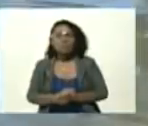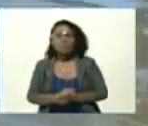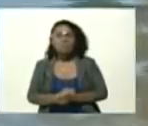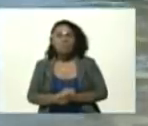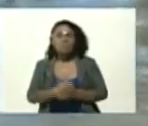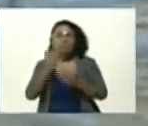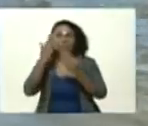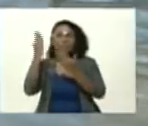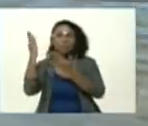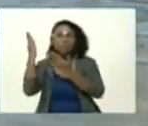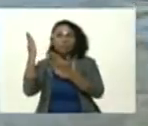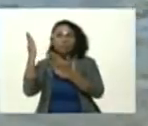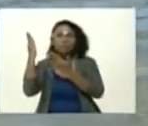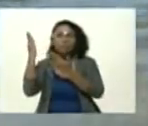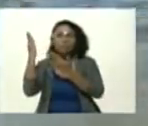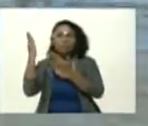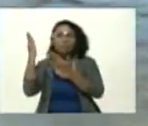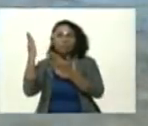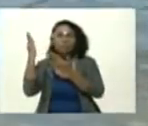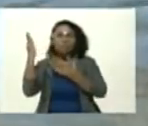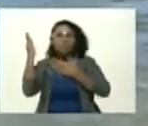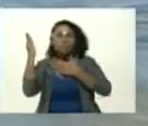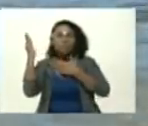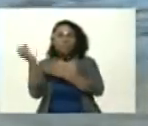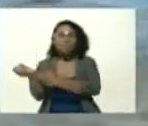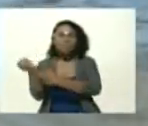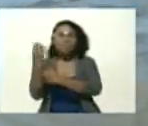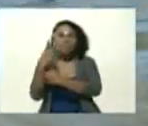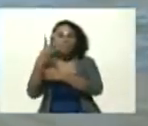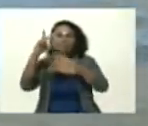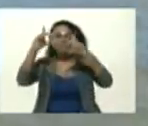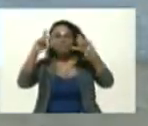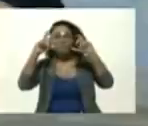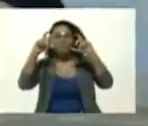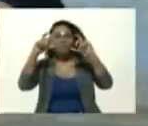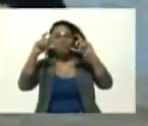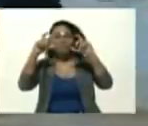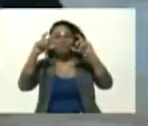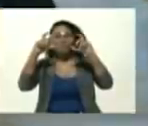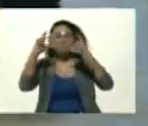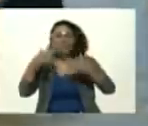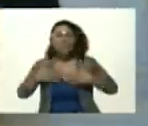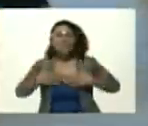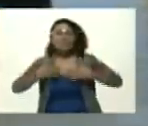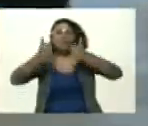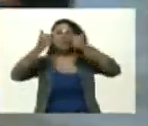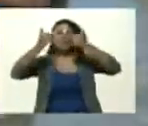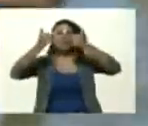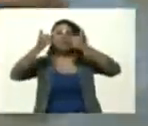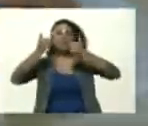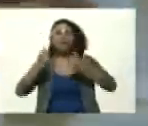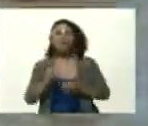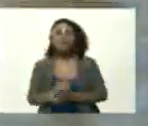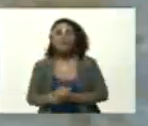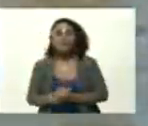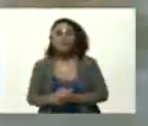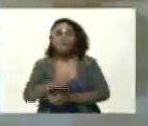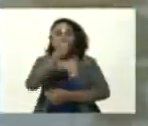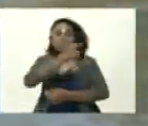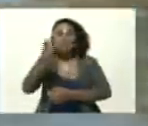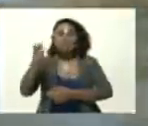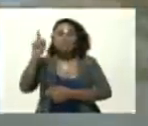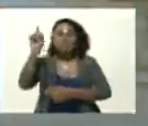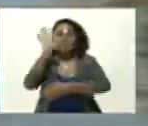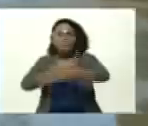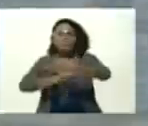No sé si les han llegado a ustedes, a mí me llegó las fotos del rescate de gente en